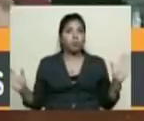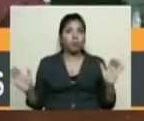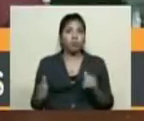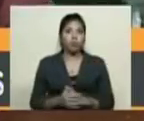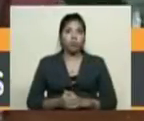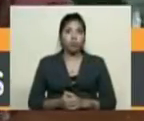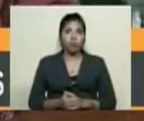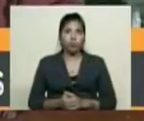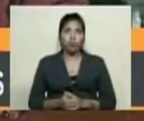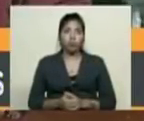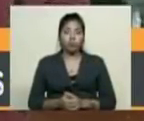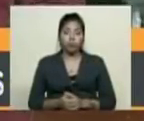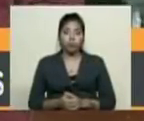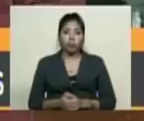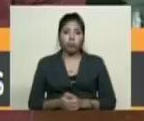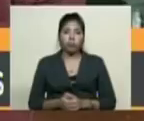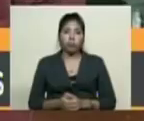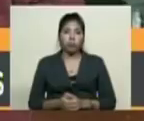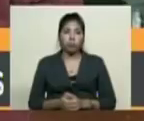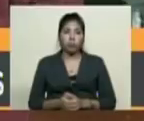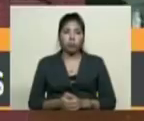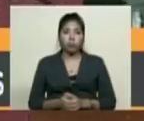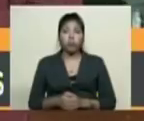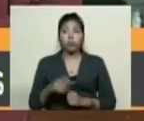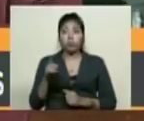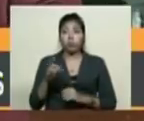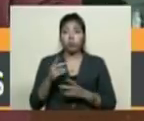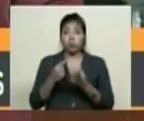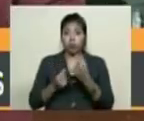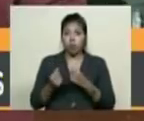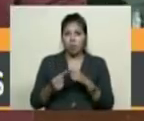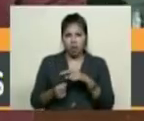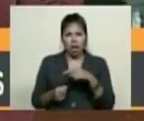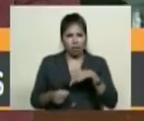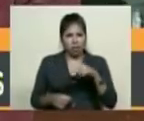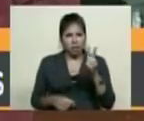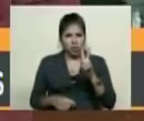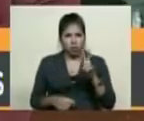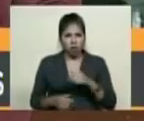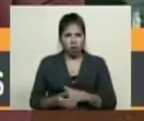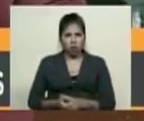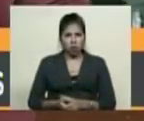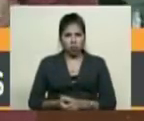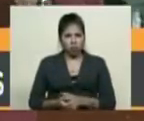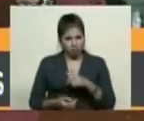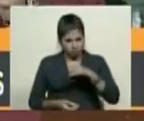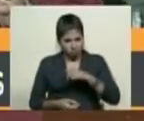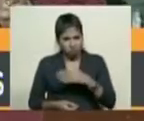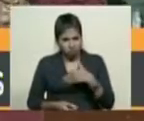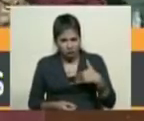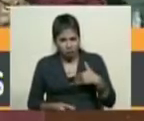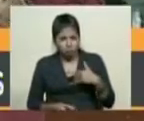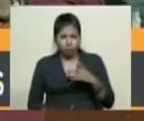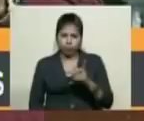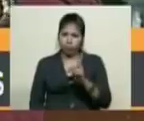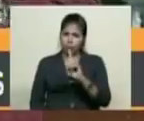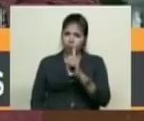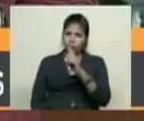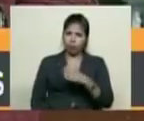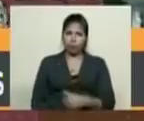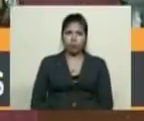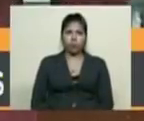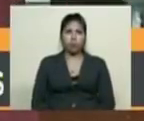especulación con el dólar. ¿Esa es la economía que Venezuela necesita? ¿Esa es la economía que queremos? No. Por